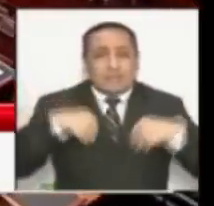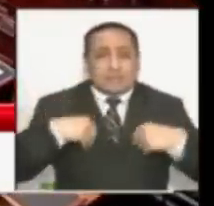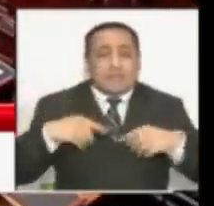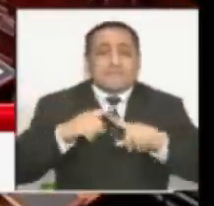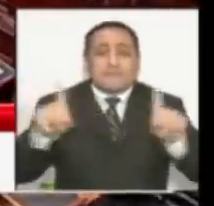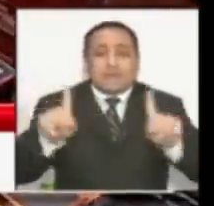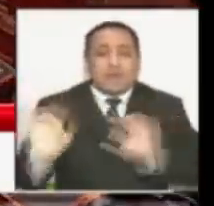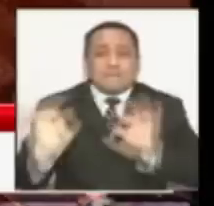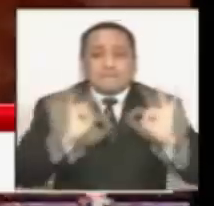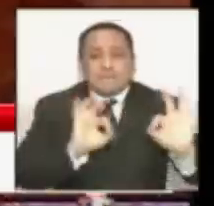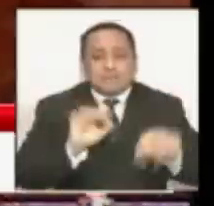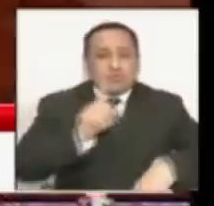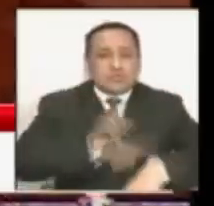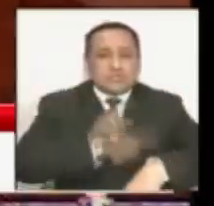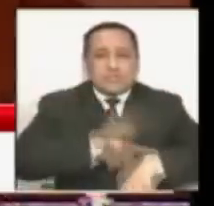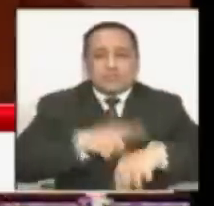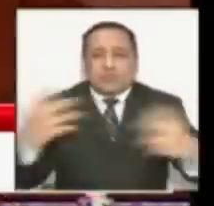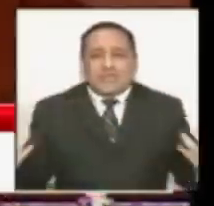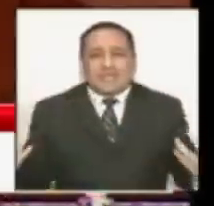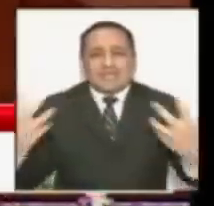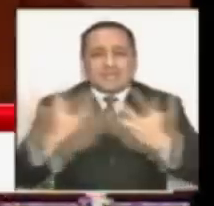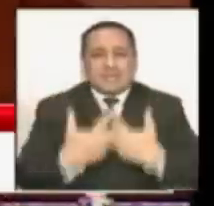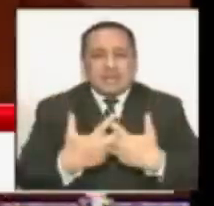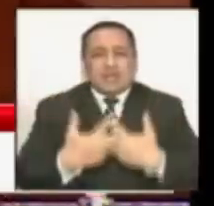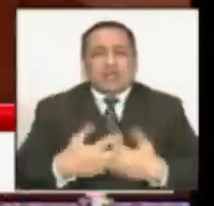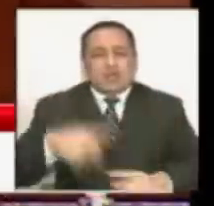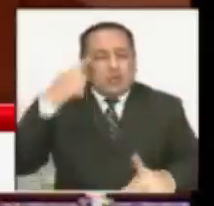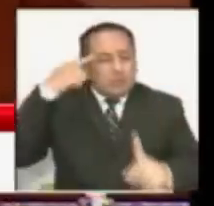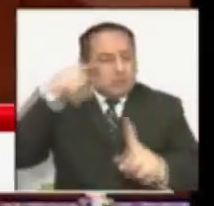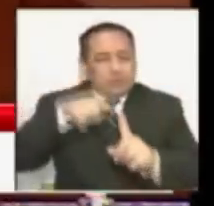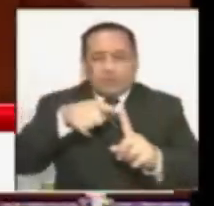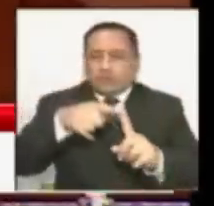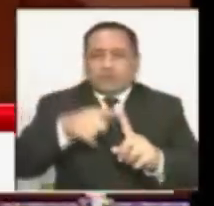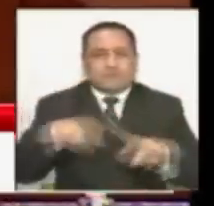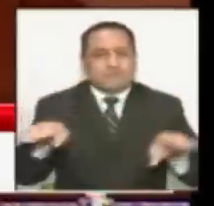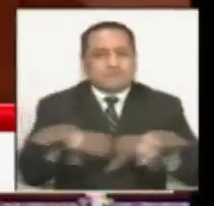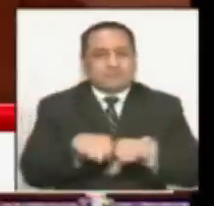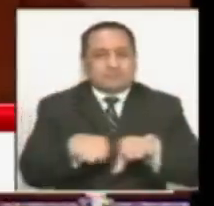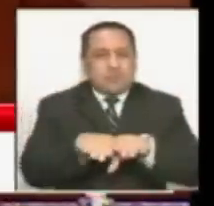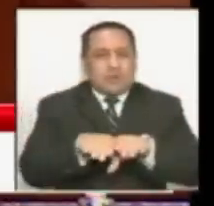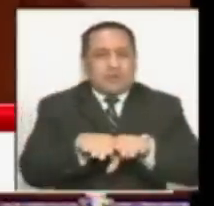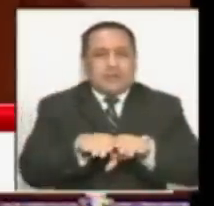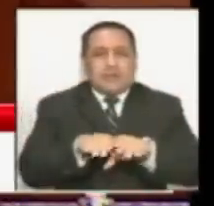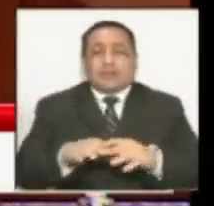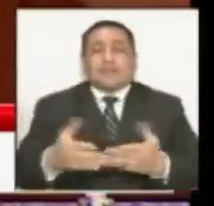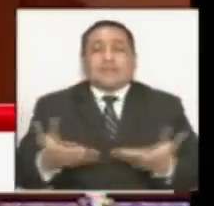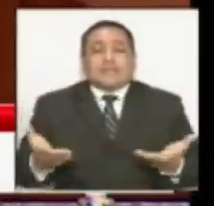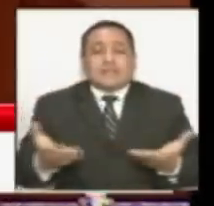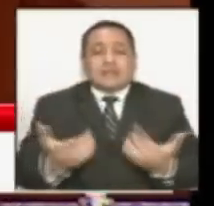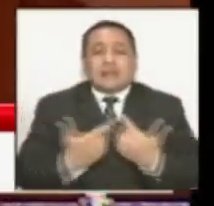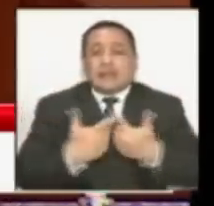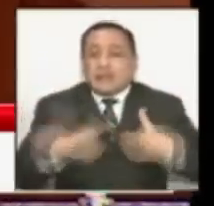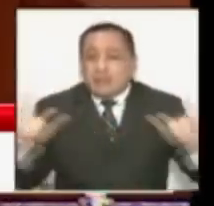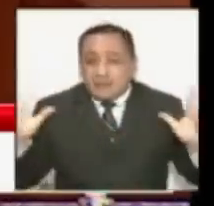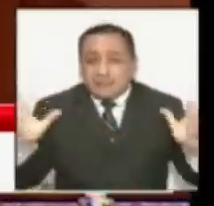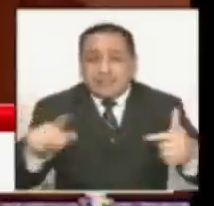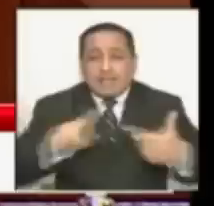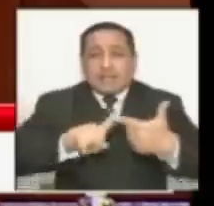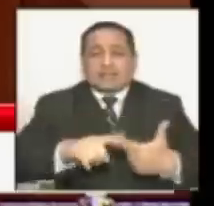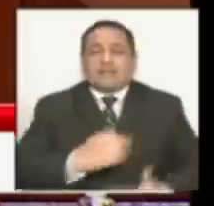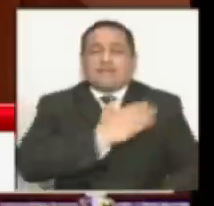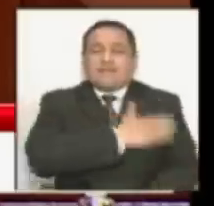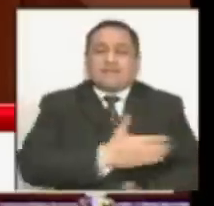mismo tiempo es integrada con un propósito común: la libertad, el bienestar,